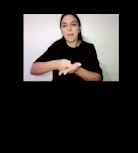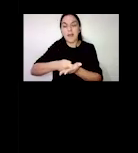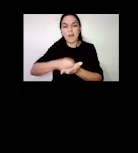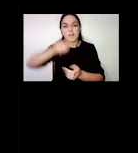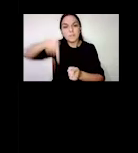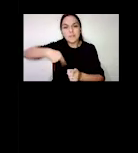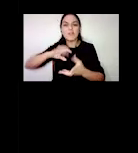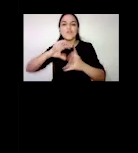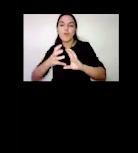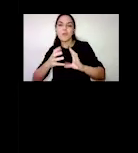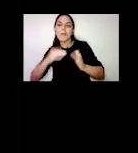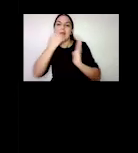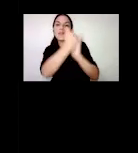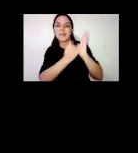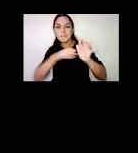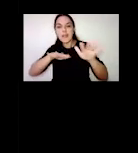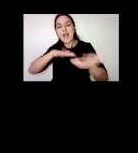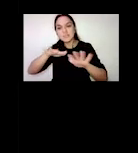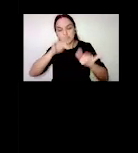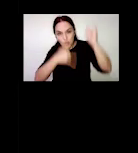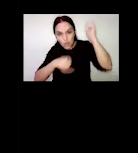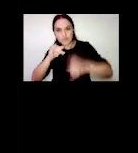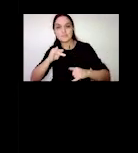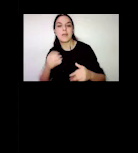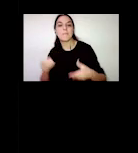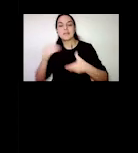de acciones y participaciones societarias.